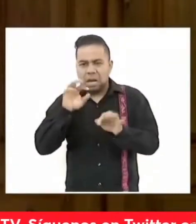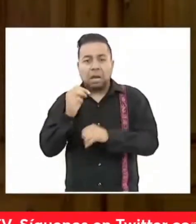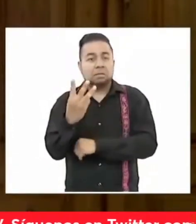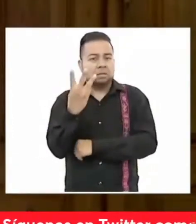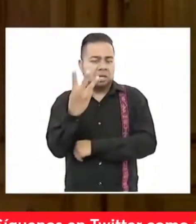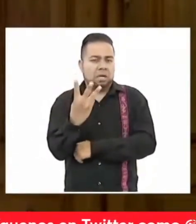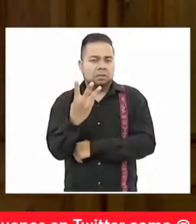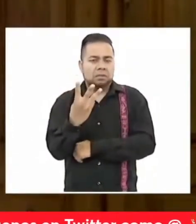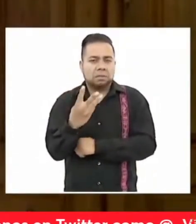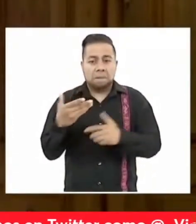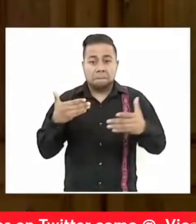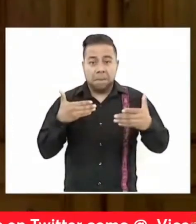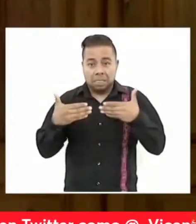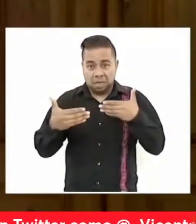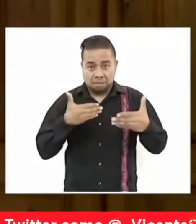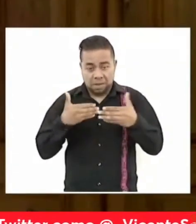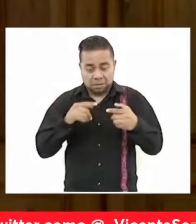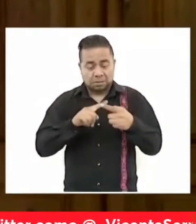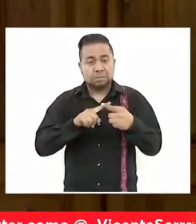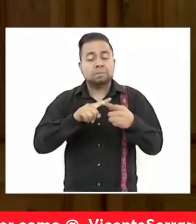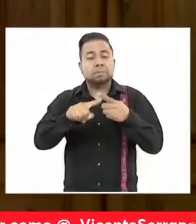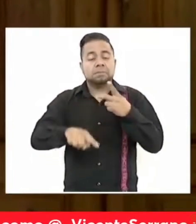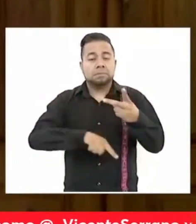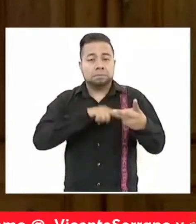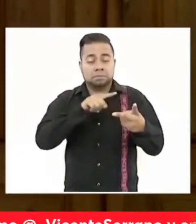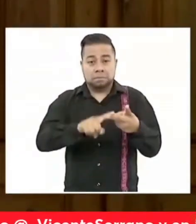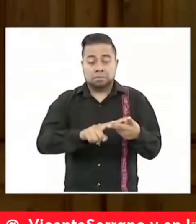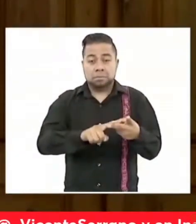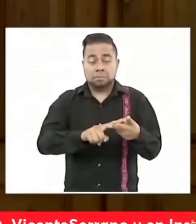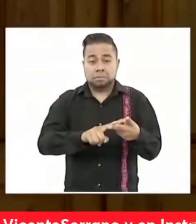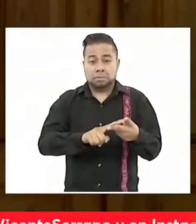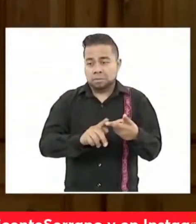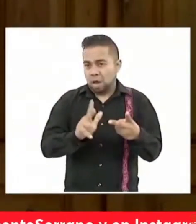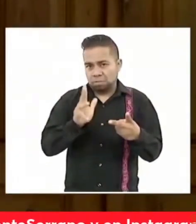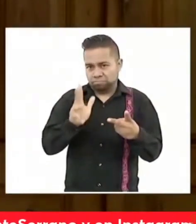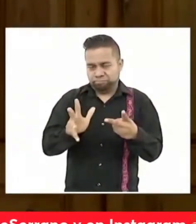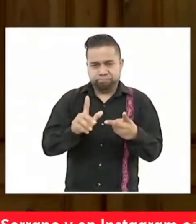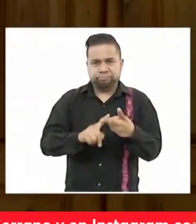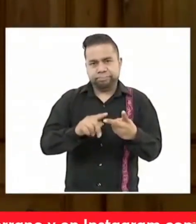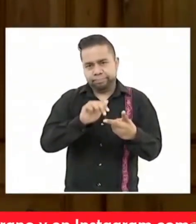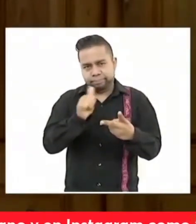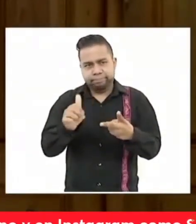Deja Panamá, deja